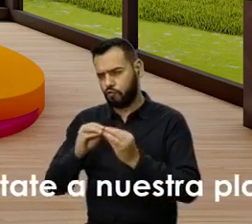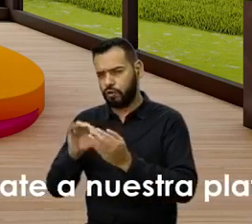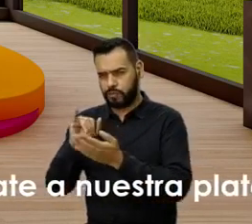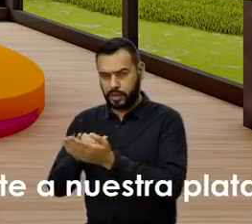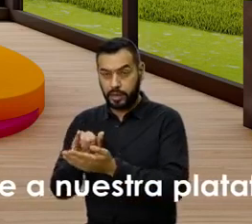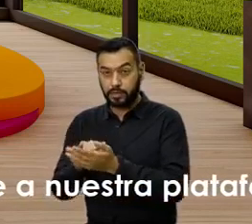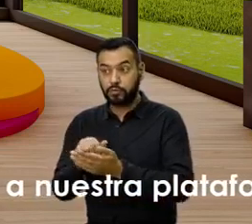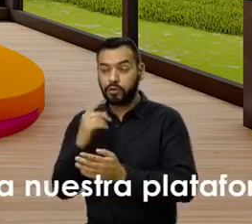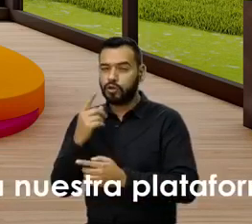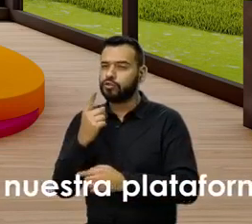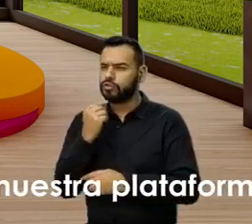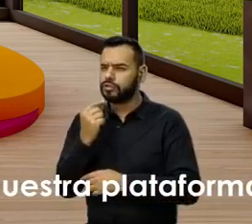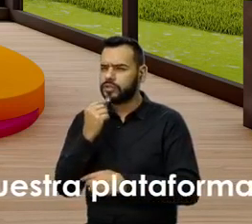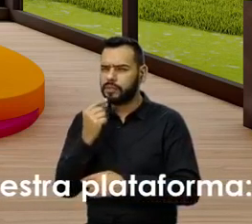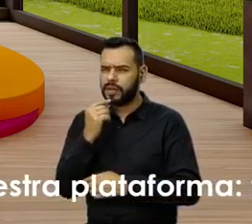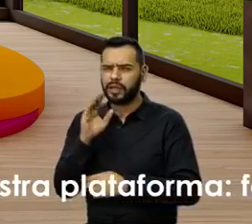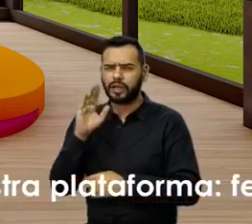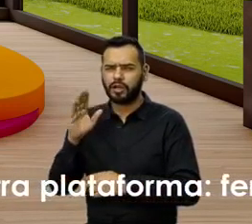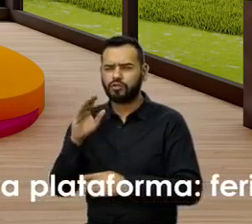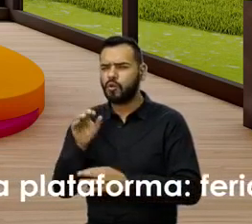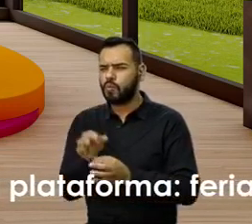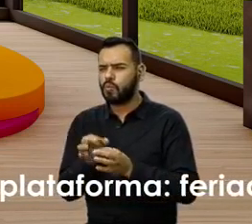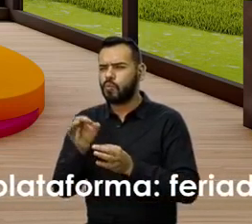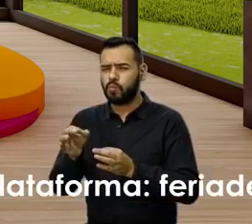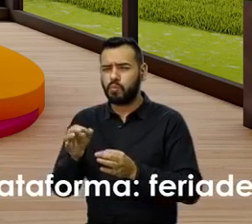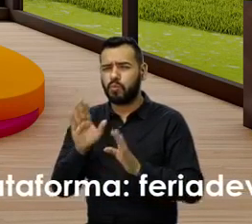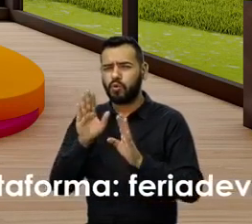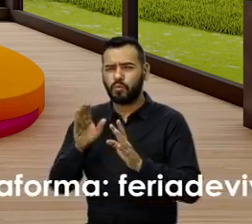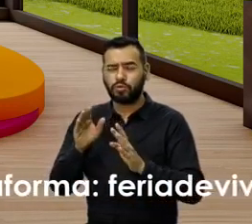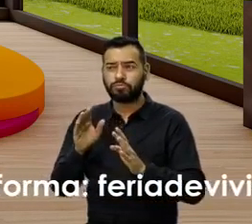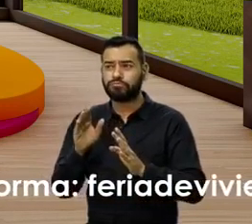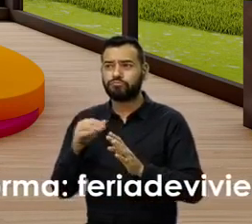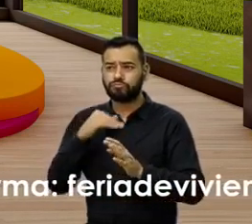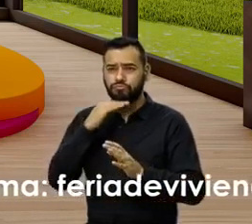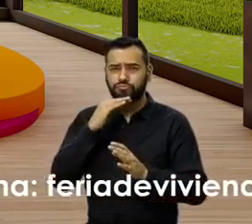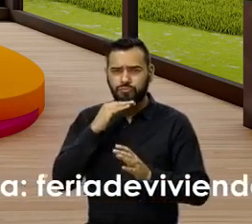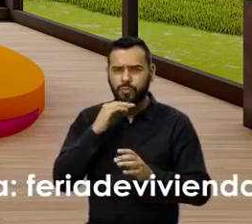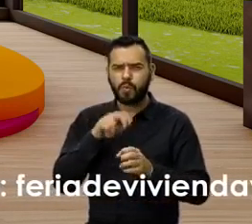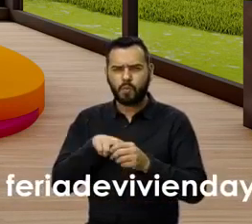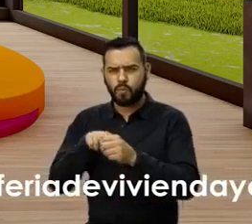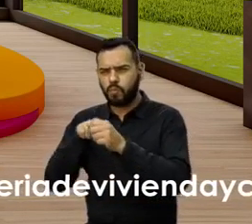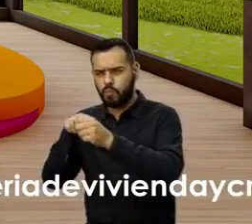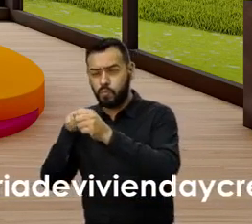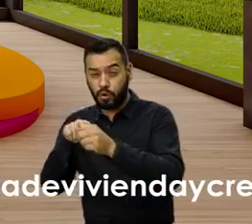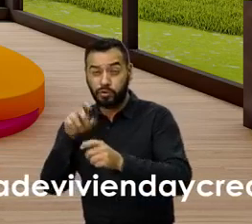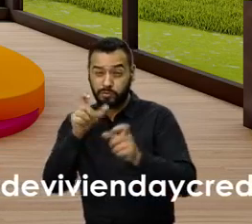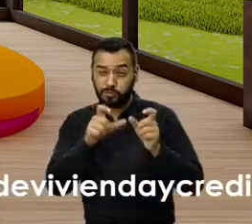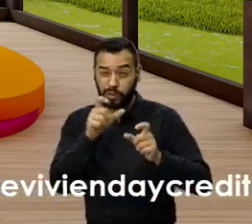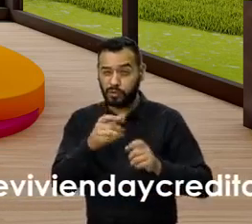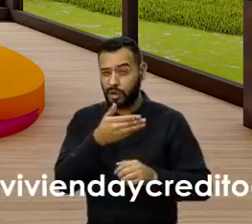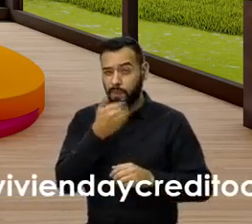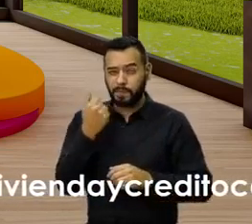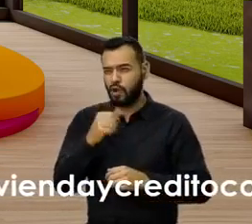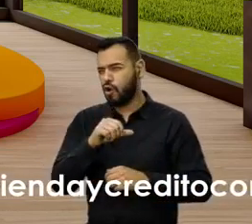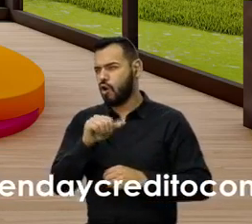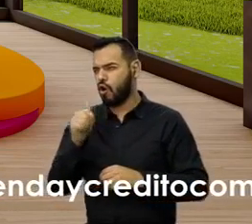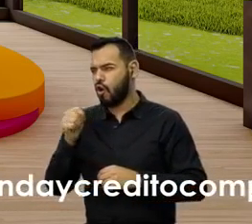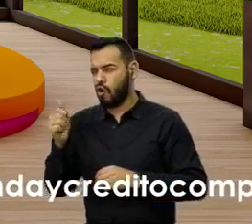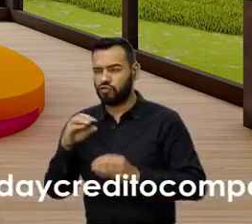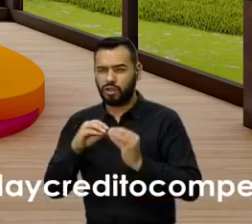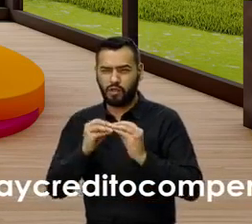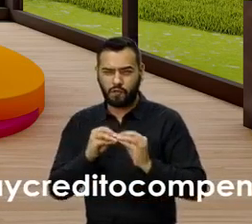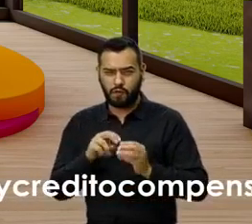tengamos en cuenta que zipaquira es un municipio muy bueno como tal en condiciones de transporte la gente en general se moviliza en otros medios